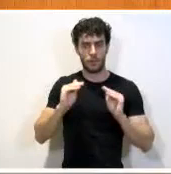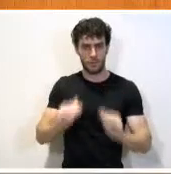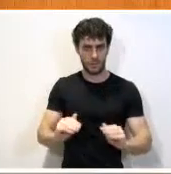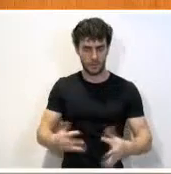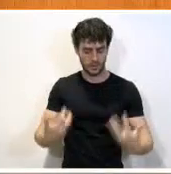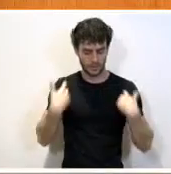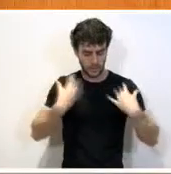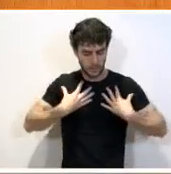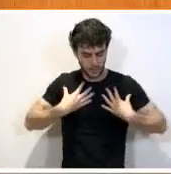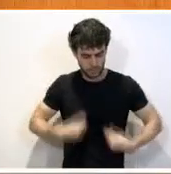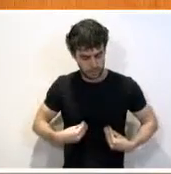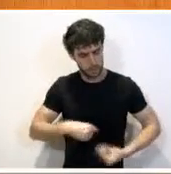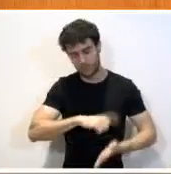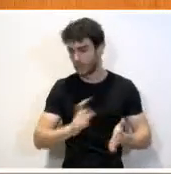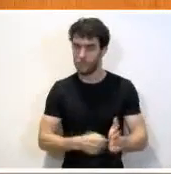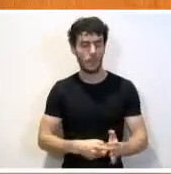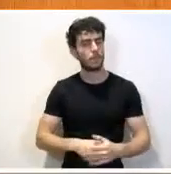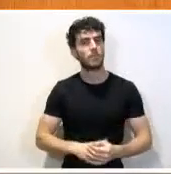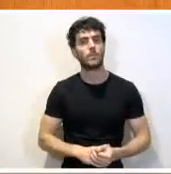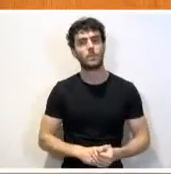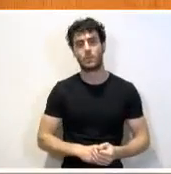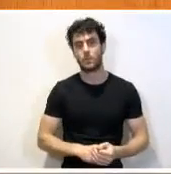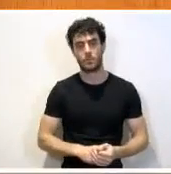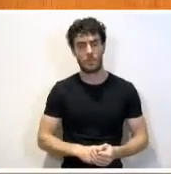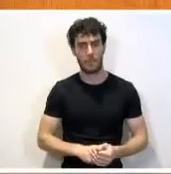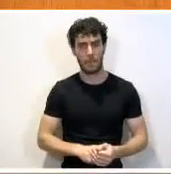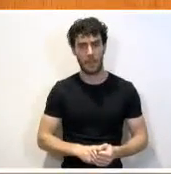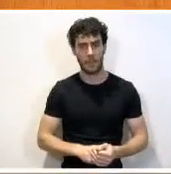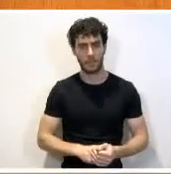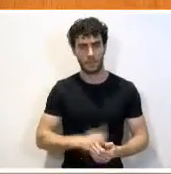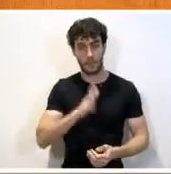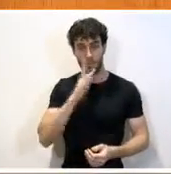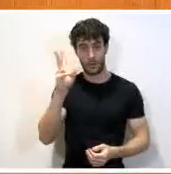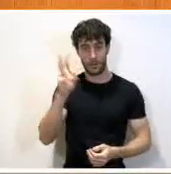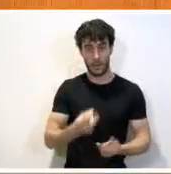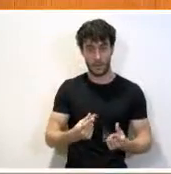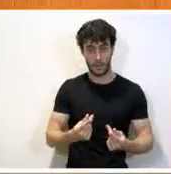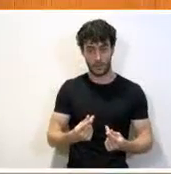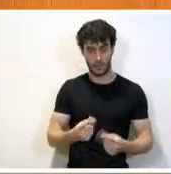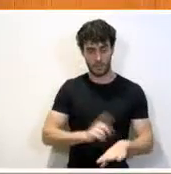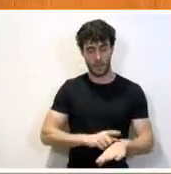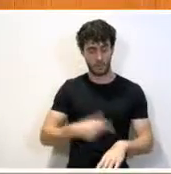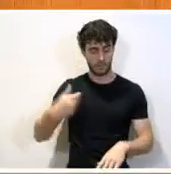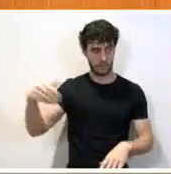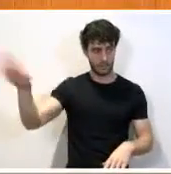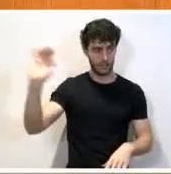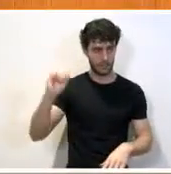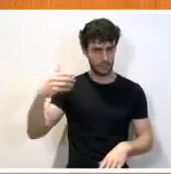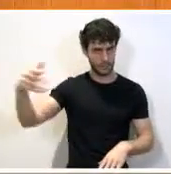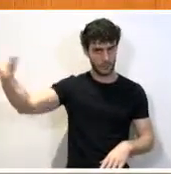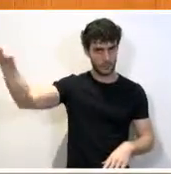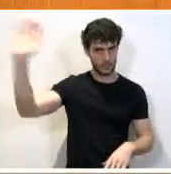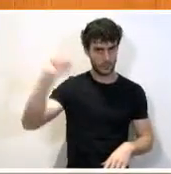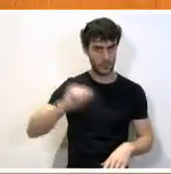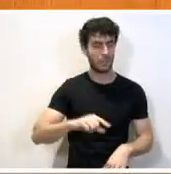frustración total y absoluta. Porque llegan a Logroño, cuando llegan a